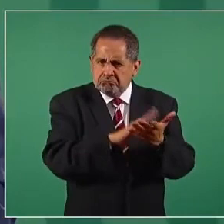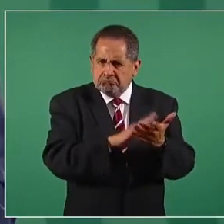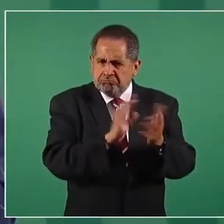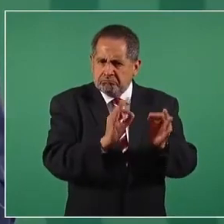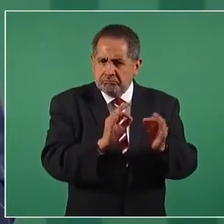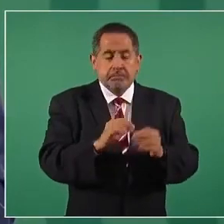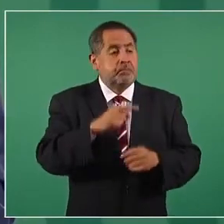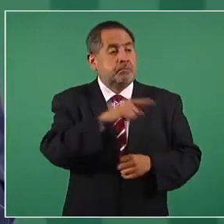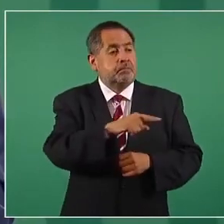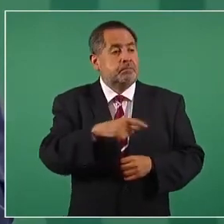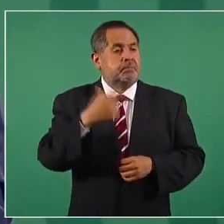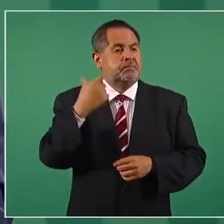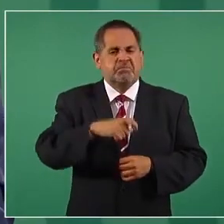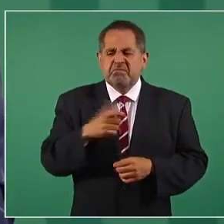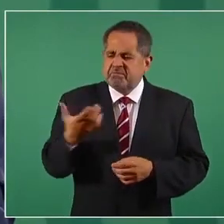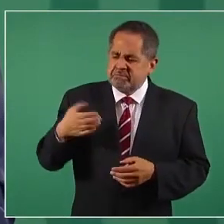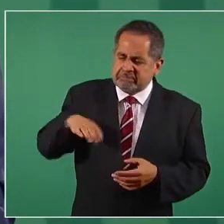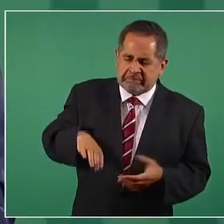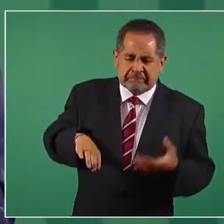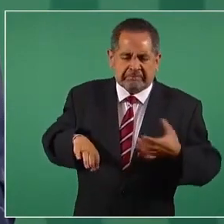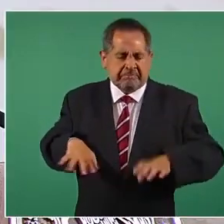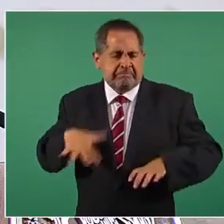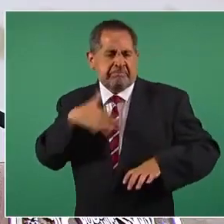estamos en contra de la riqueza malavida,